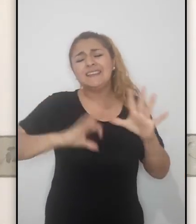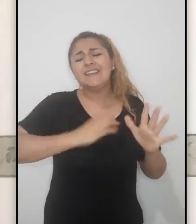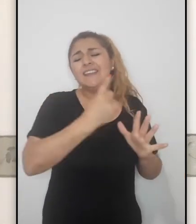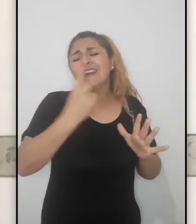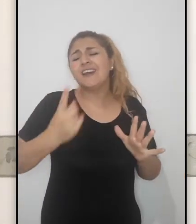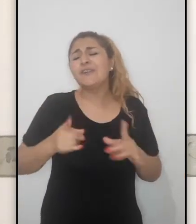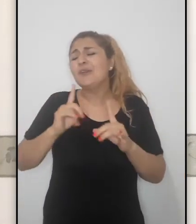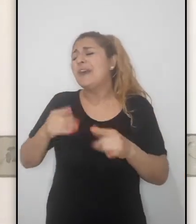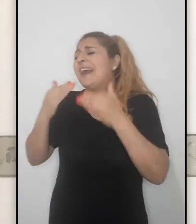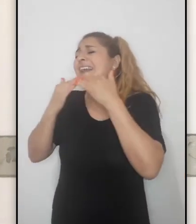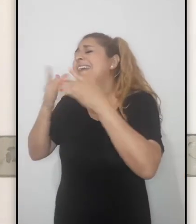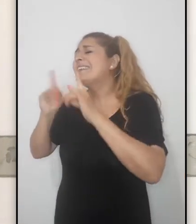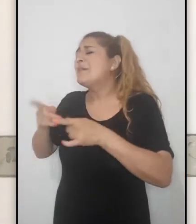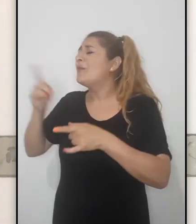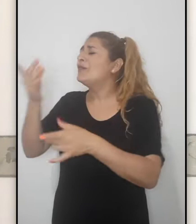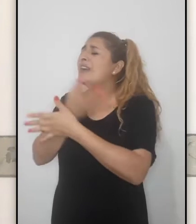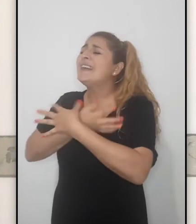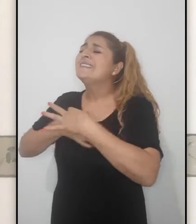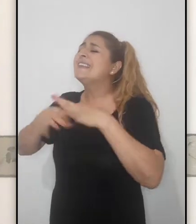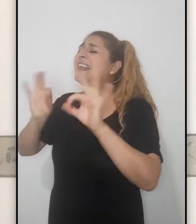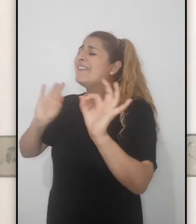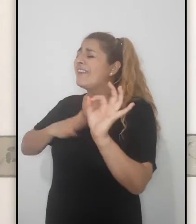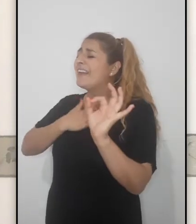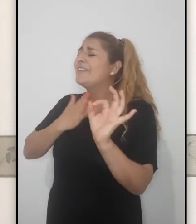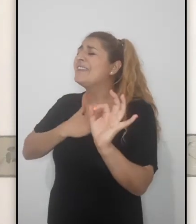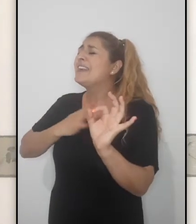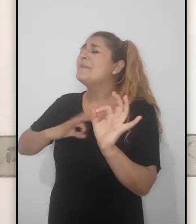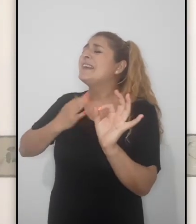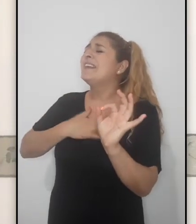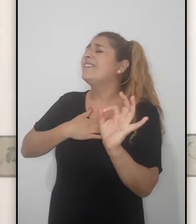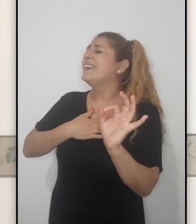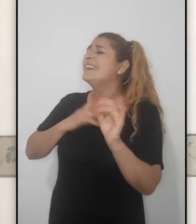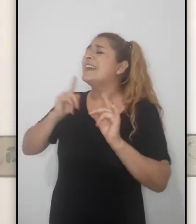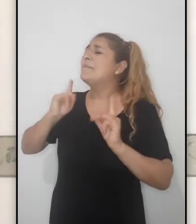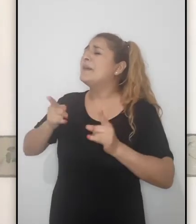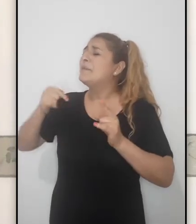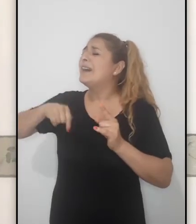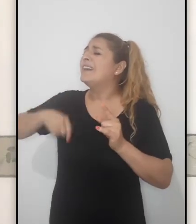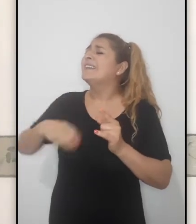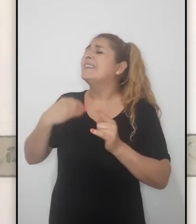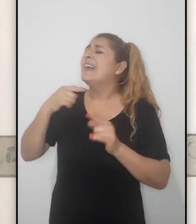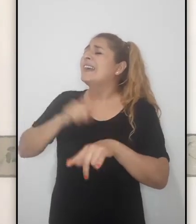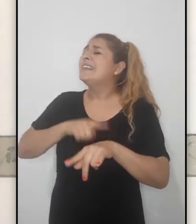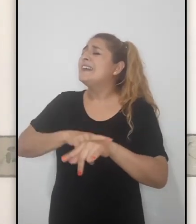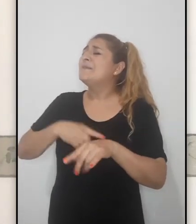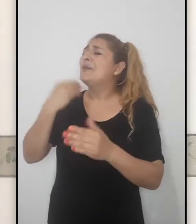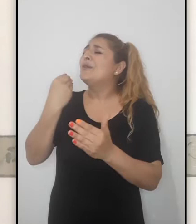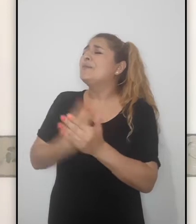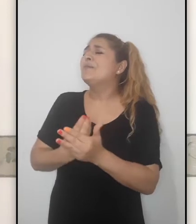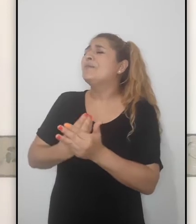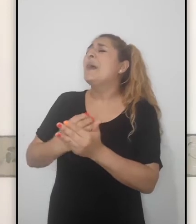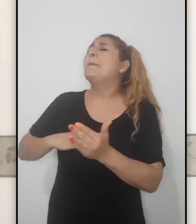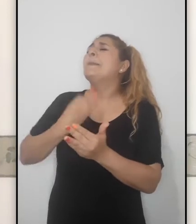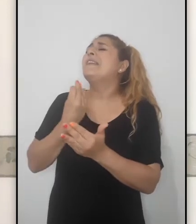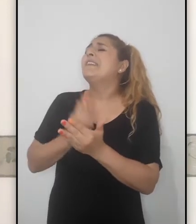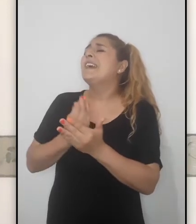habernos salvado rescatado encomendamos en tus manos todo lo que vamos a hablar